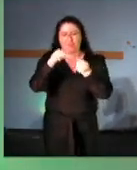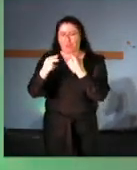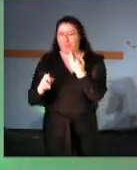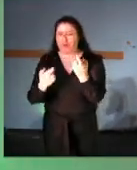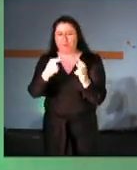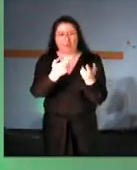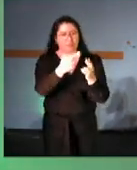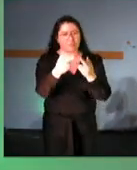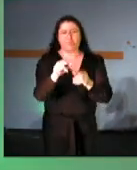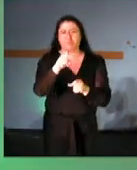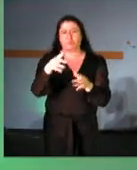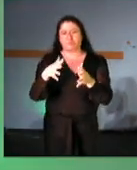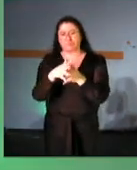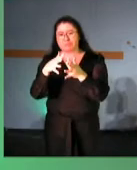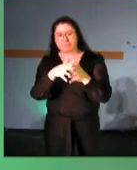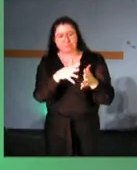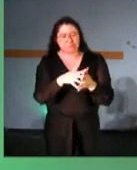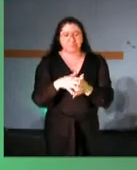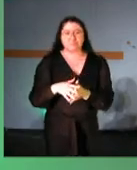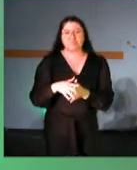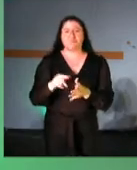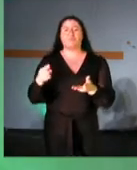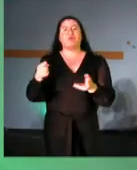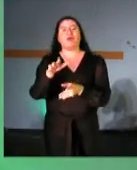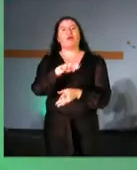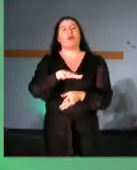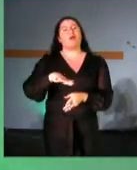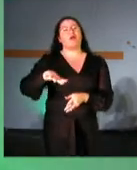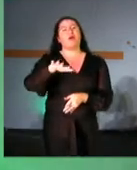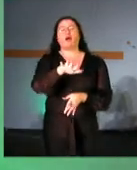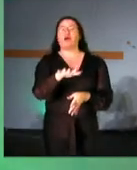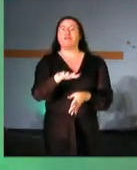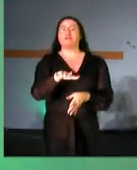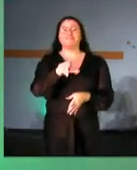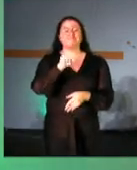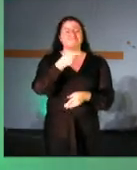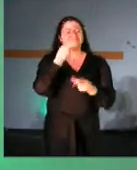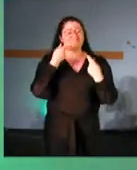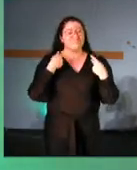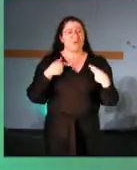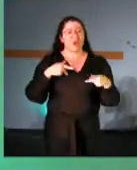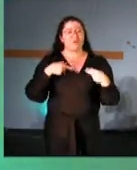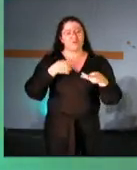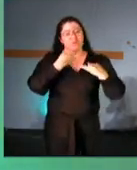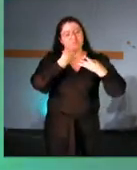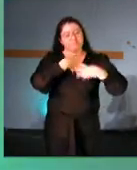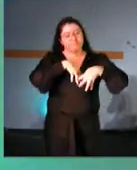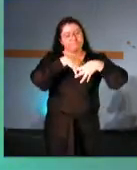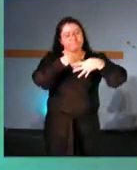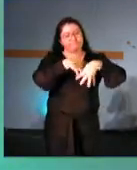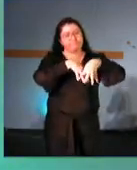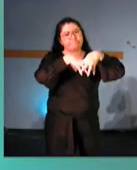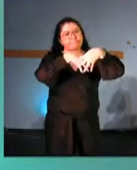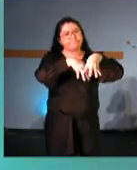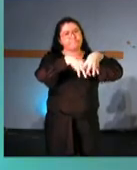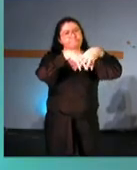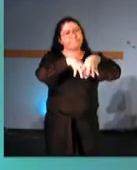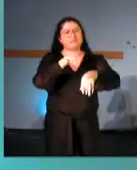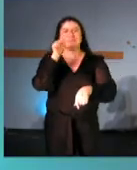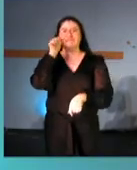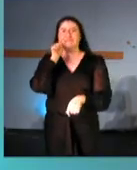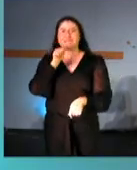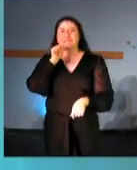mantiene de una forma espectacular la movilización popular. las marchas, las